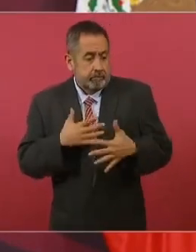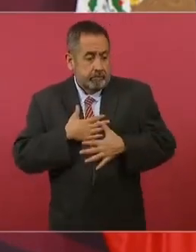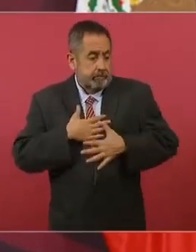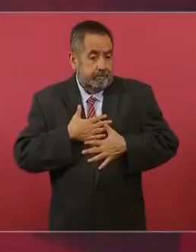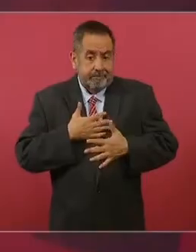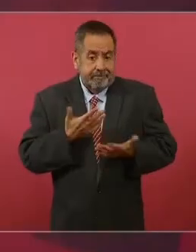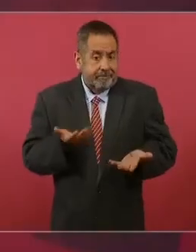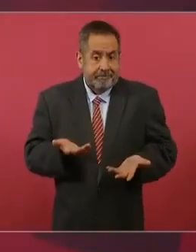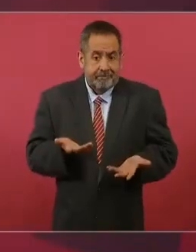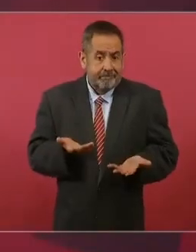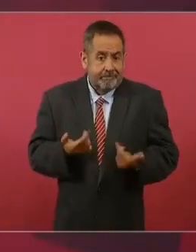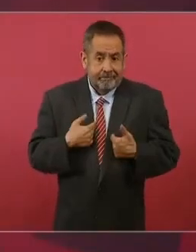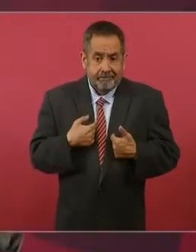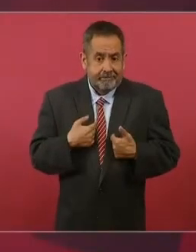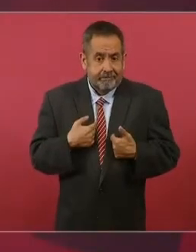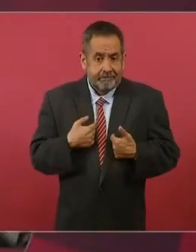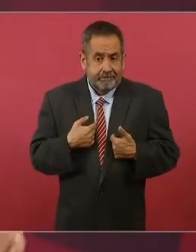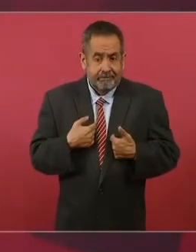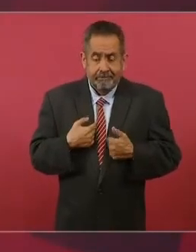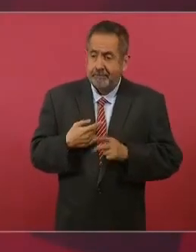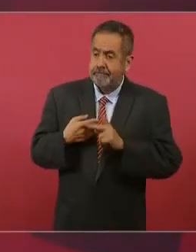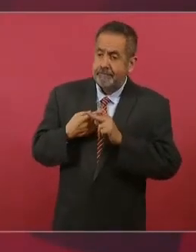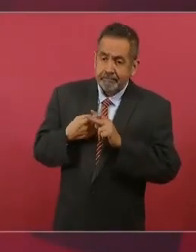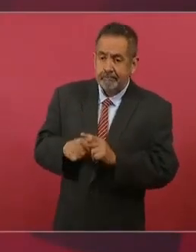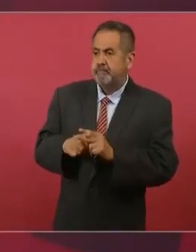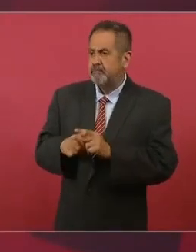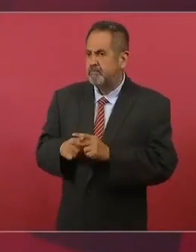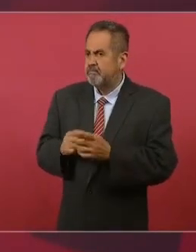tocó iniciar este